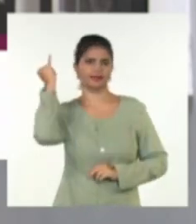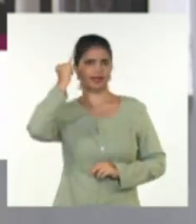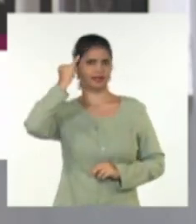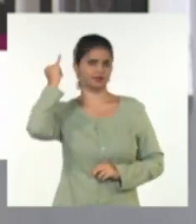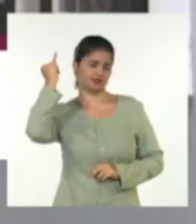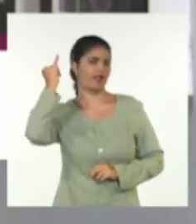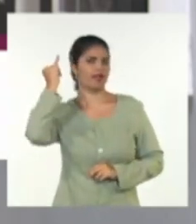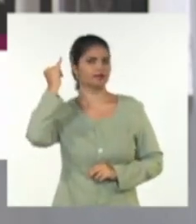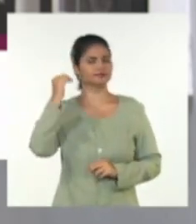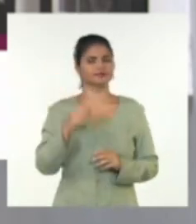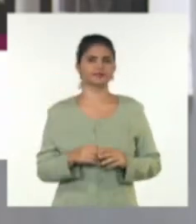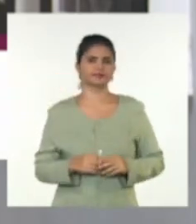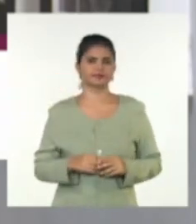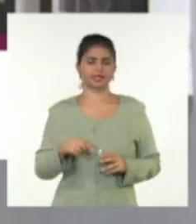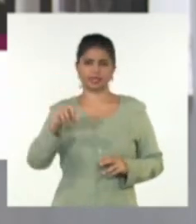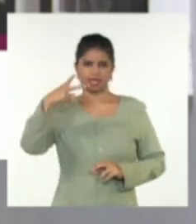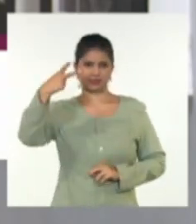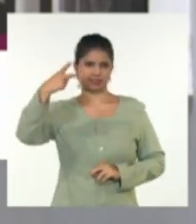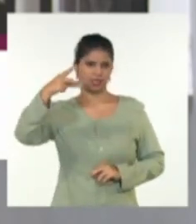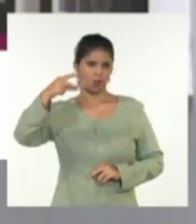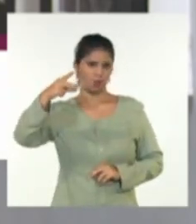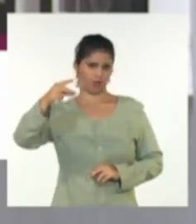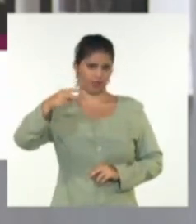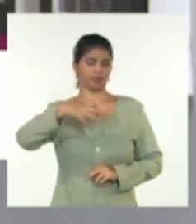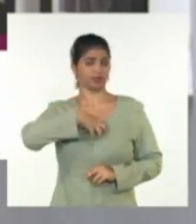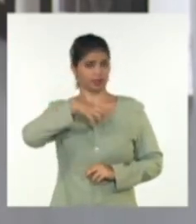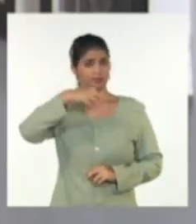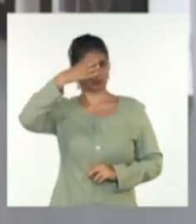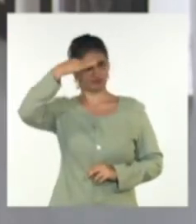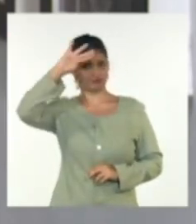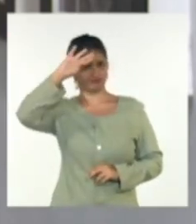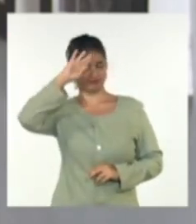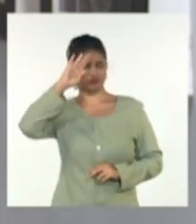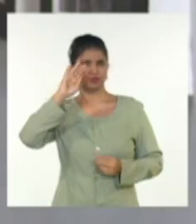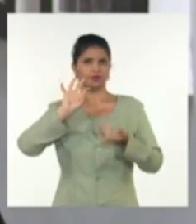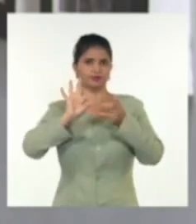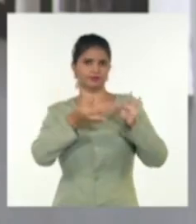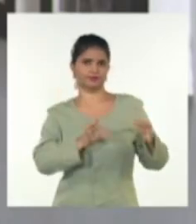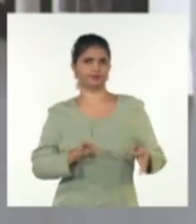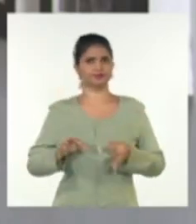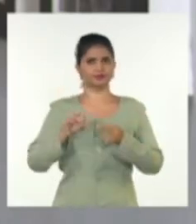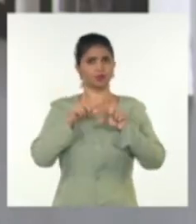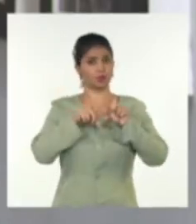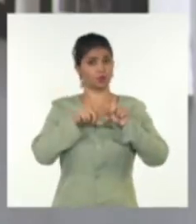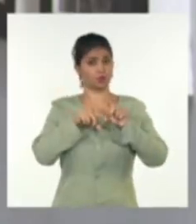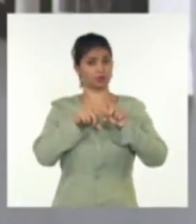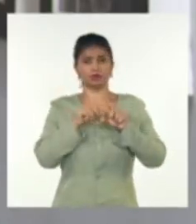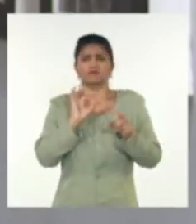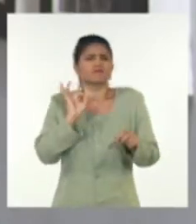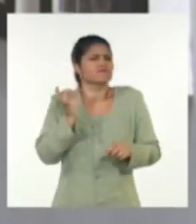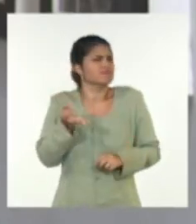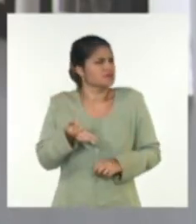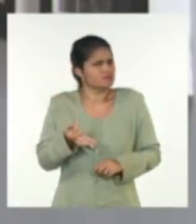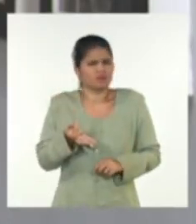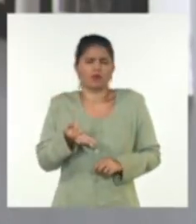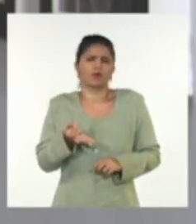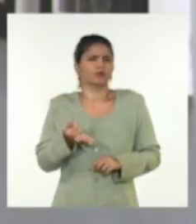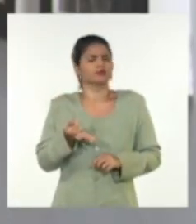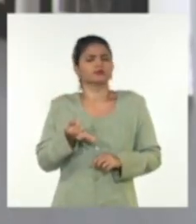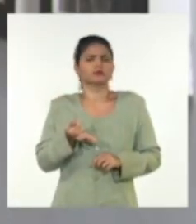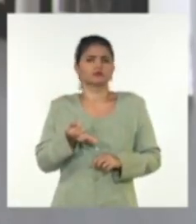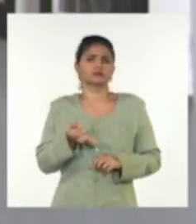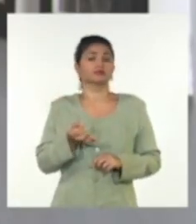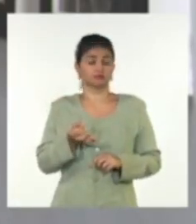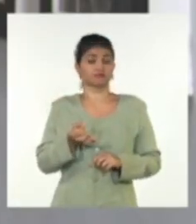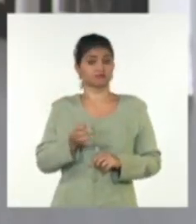difícil. Esta es la de segundo nivel que nosotros tenemos. Los contenidos son prácticamente los mismos de la internacional, solo un poco de menos de